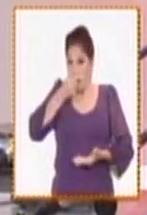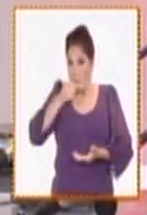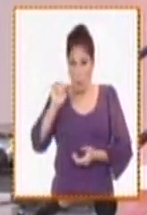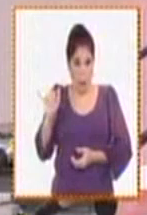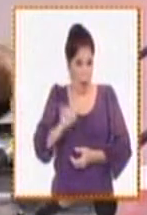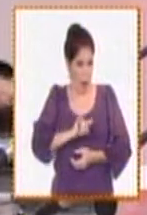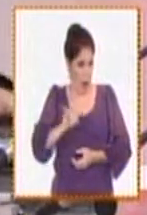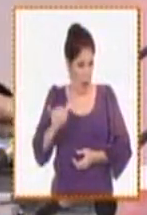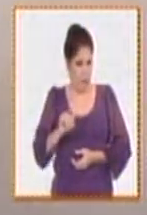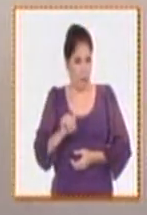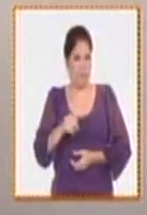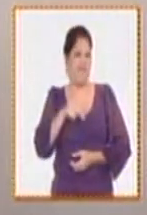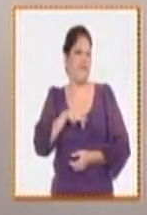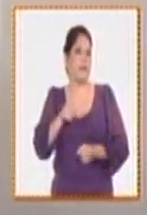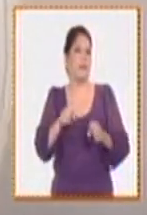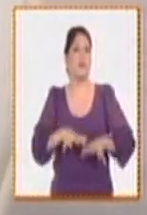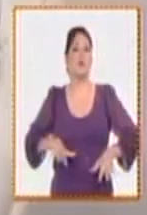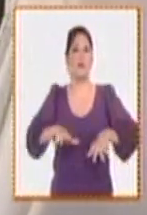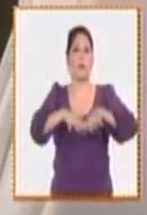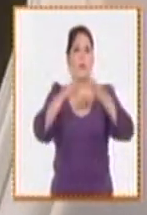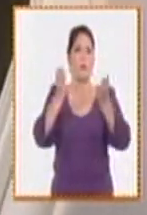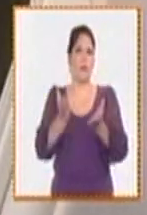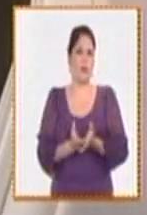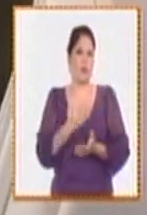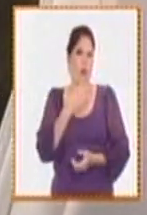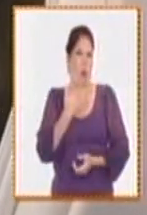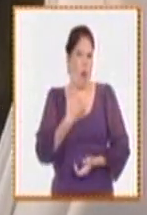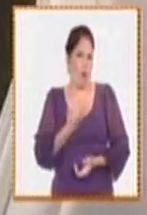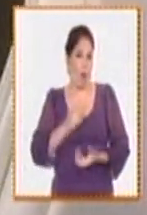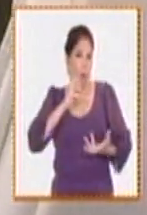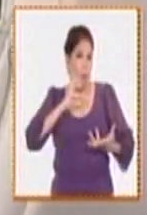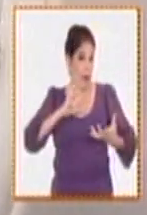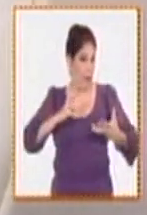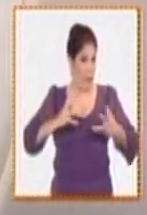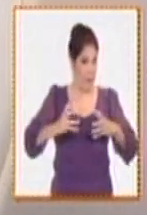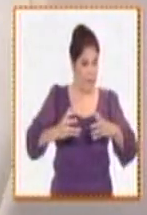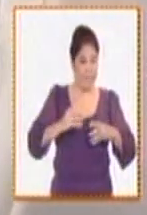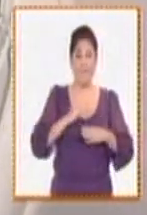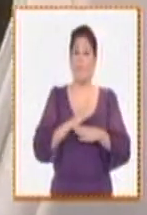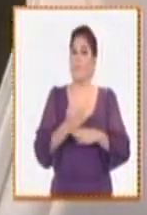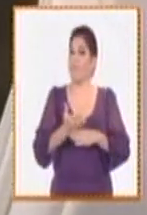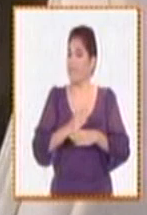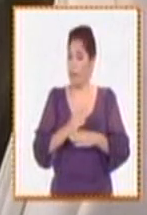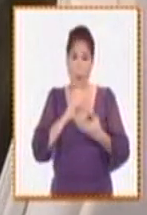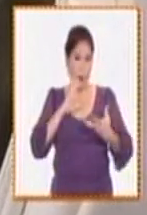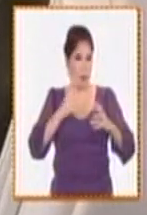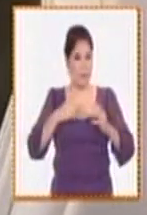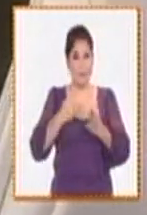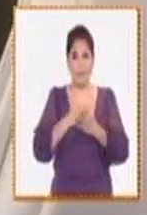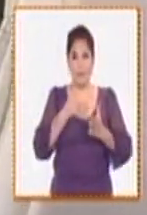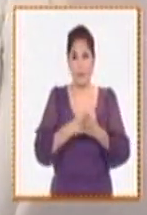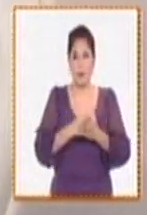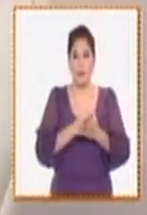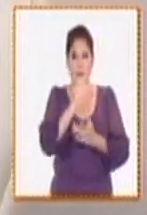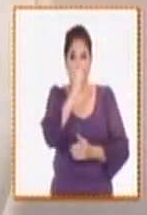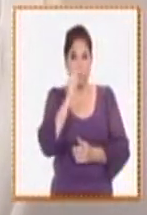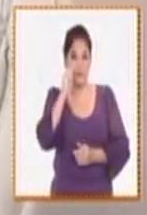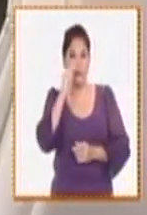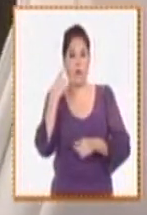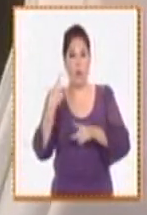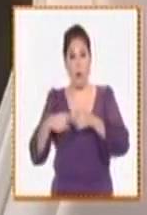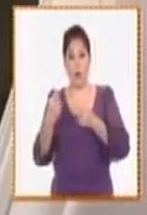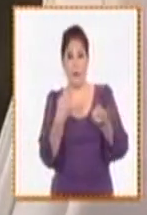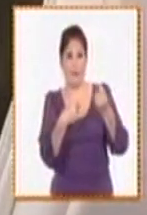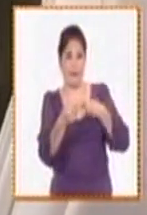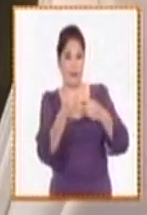caracterizar, Coronel Poy, esta situación internacional, la complejidad que representa para el enfrentamiento al narcotráfico internacional y